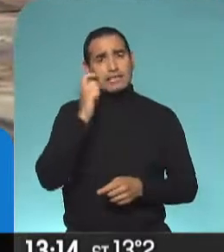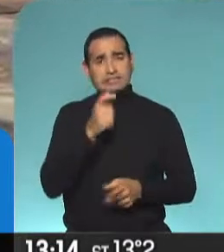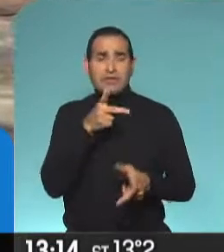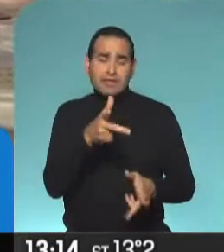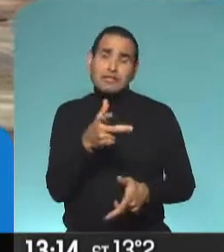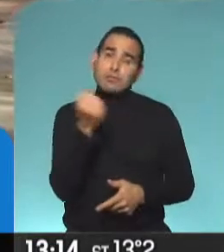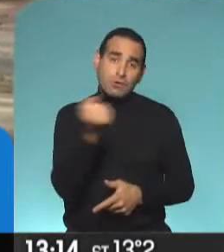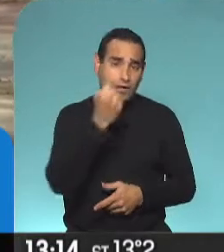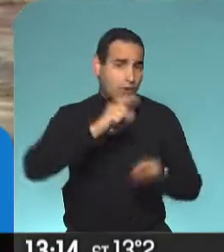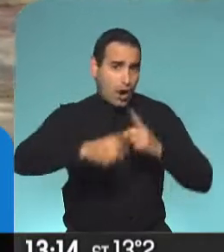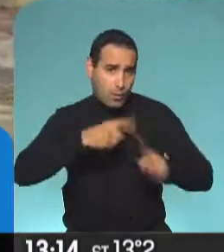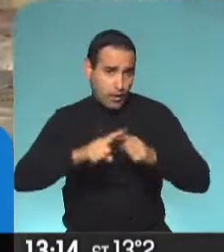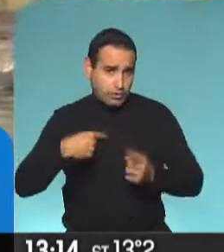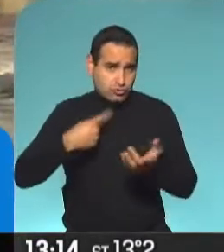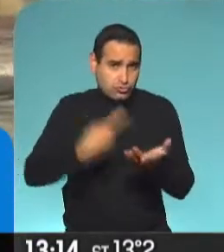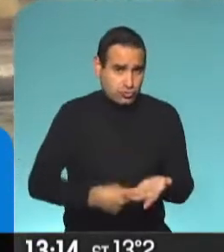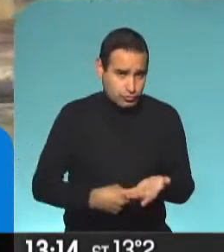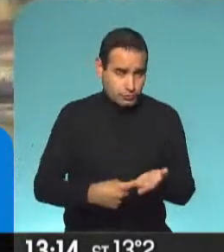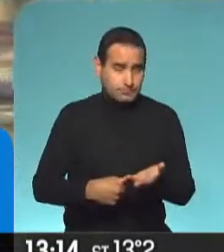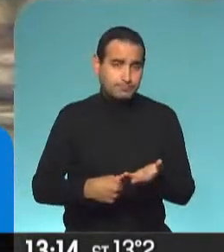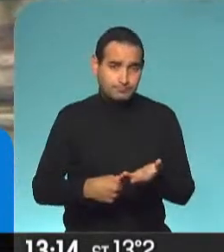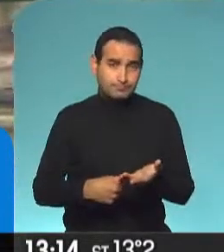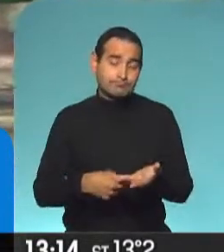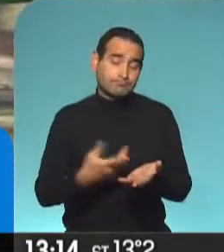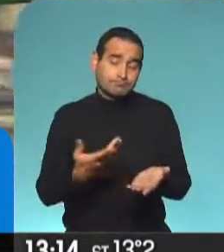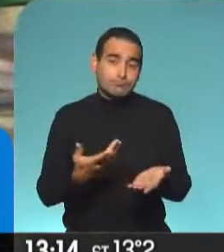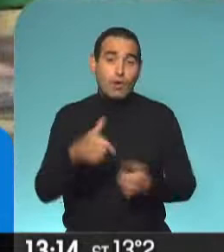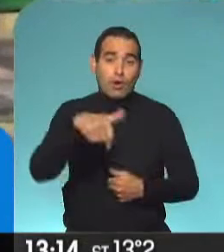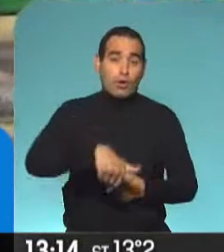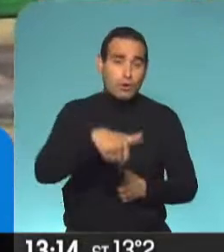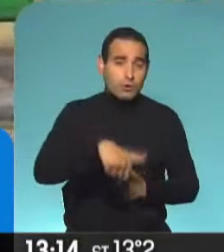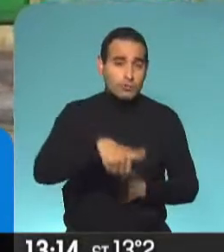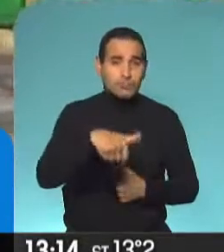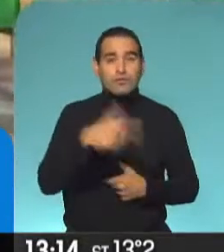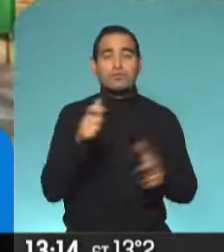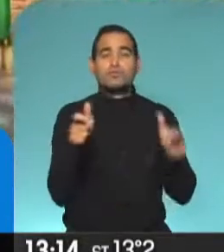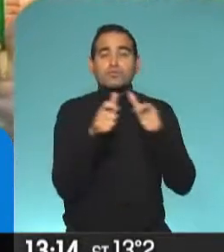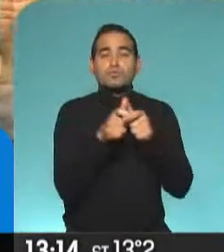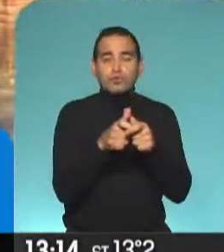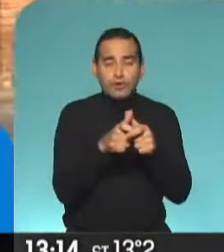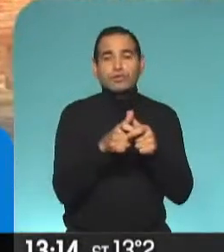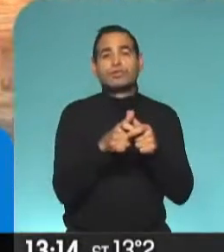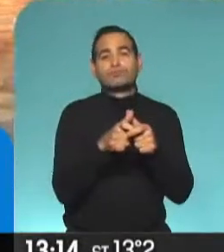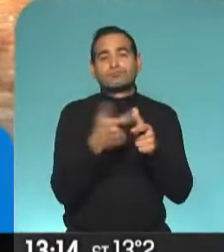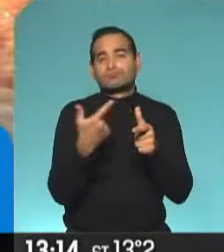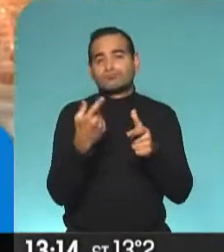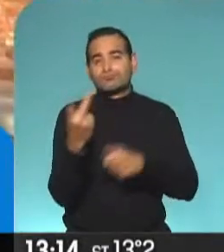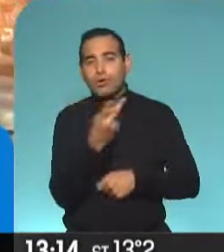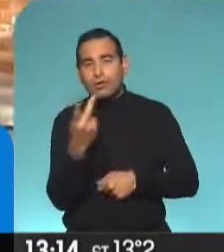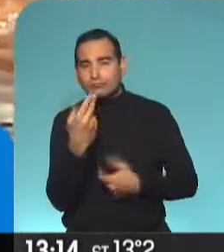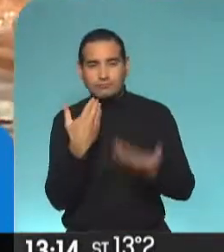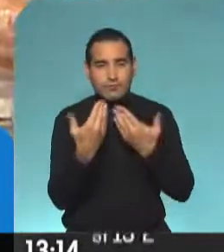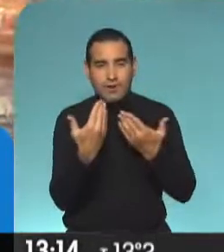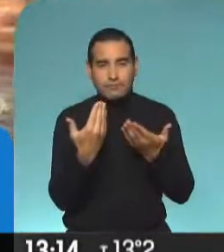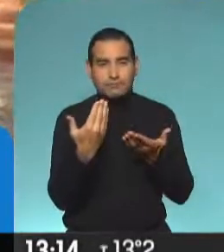coordinar las decisiones eso va en consonancia de que hoy seguramente la reunión se va a plasmar lo que va a pasar en las próximas